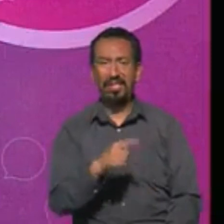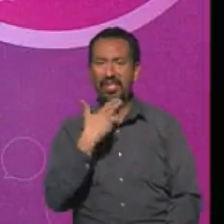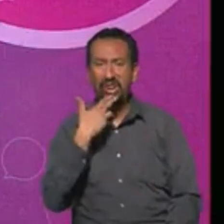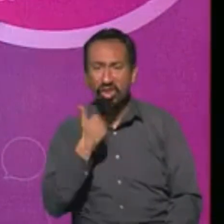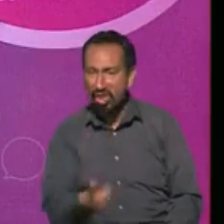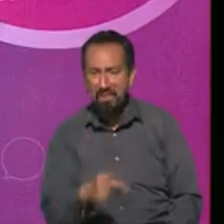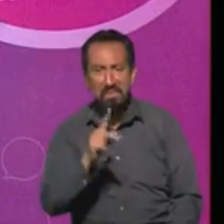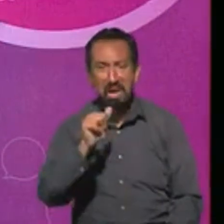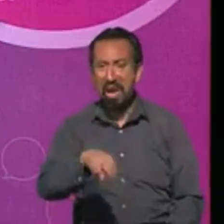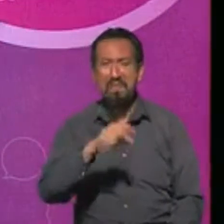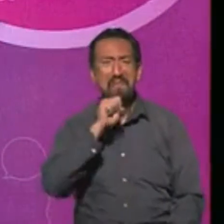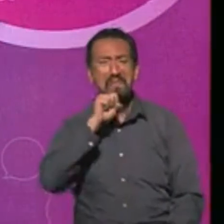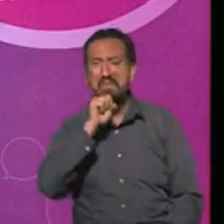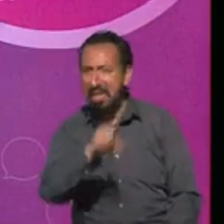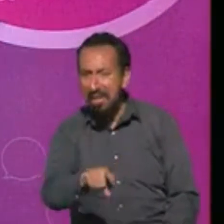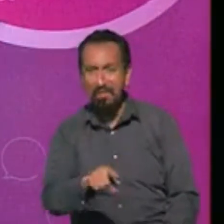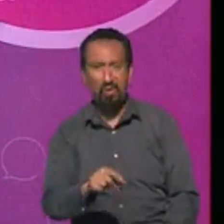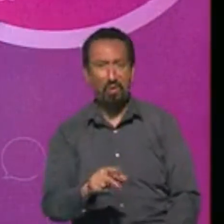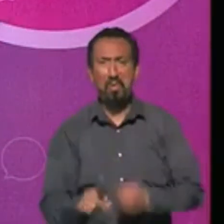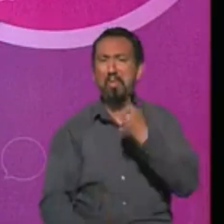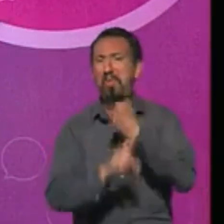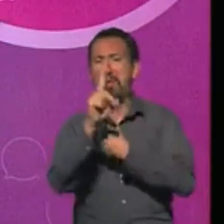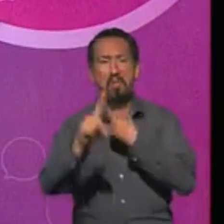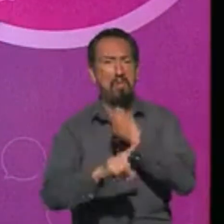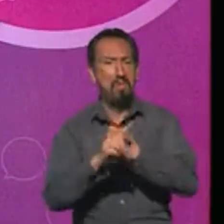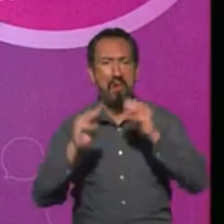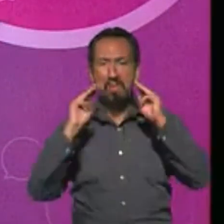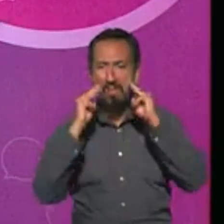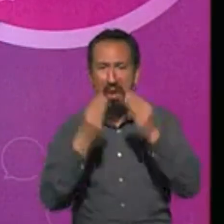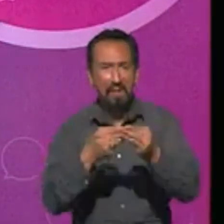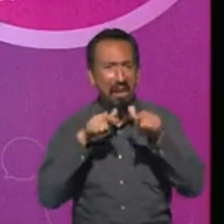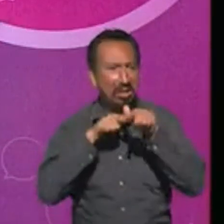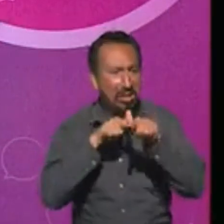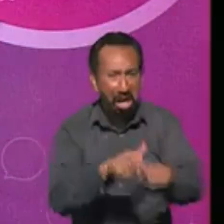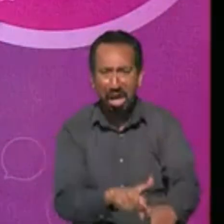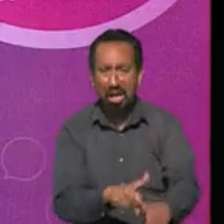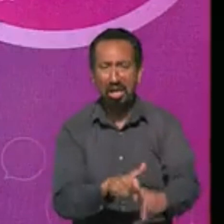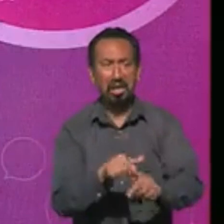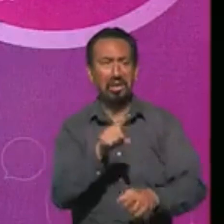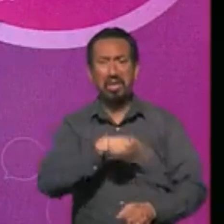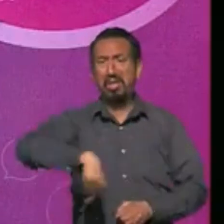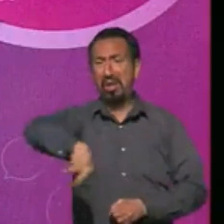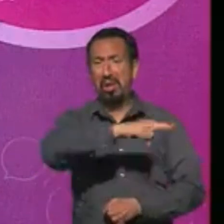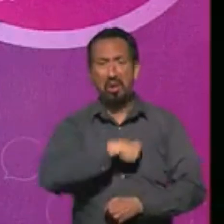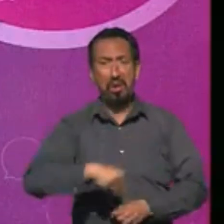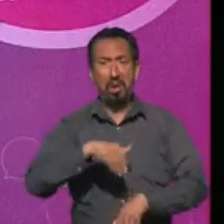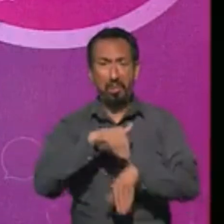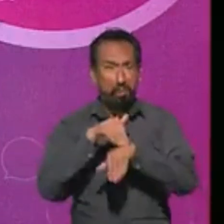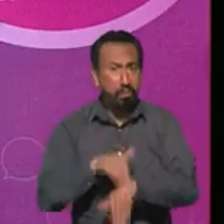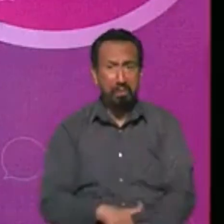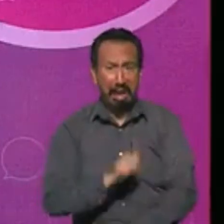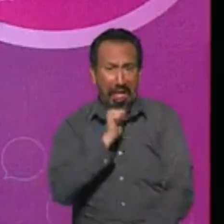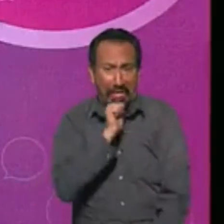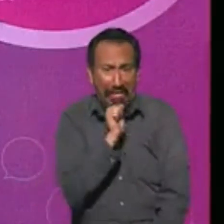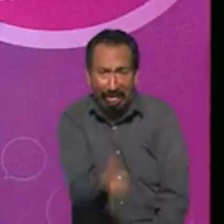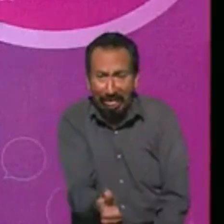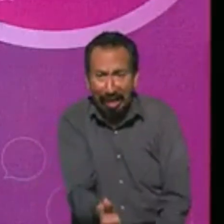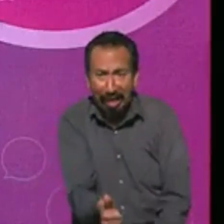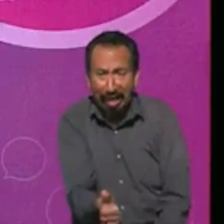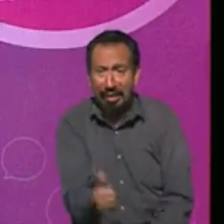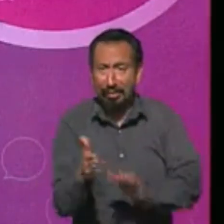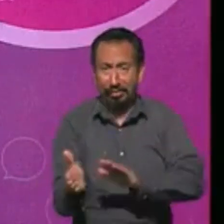la inseguridad las promesas sin cumplir y el modelo que nosotros